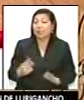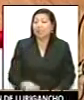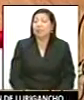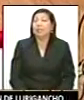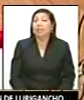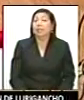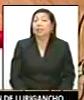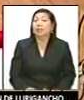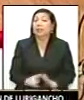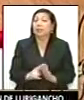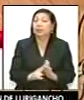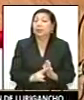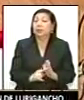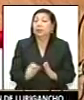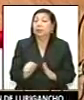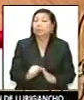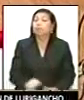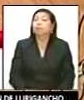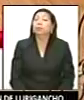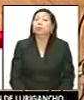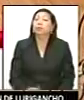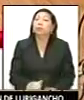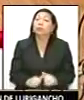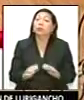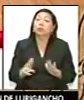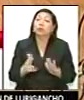298-GG-IPSS-97 y las resoluciones supremas número